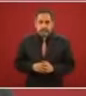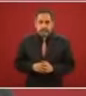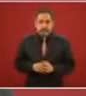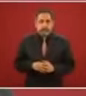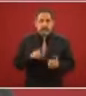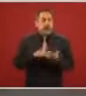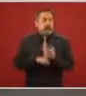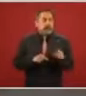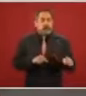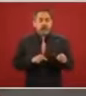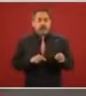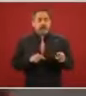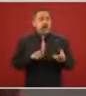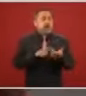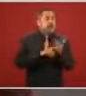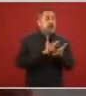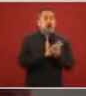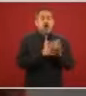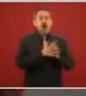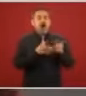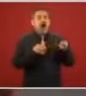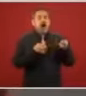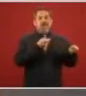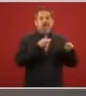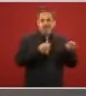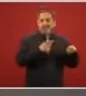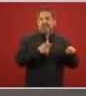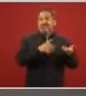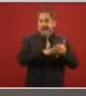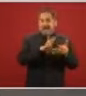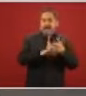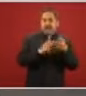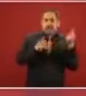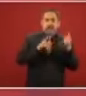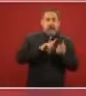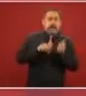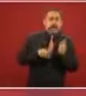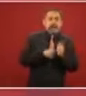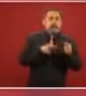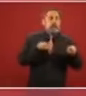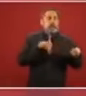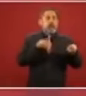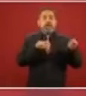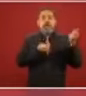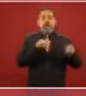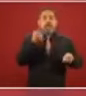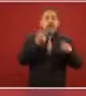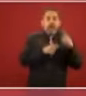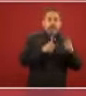tienen control de las cárceles en algunos casos porque